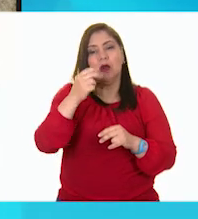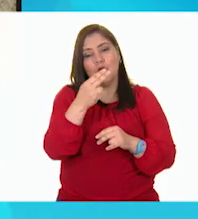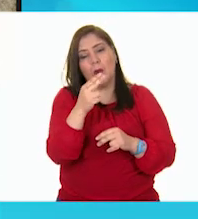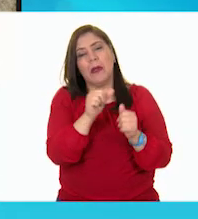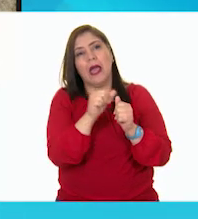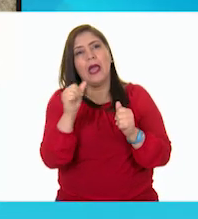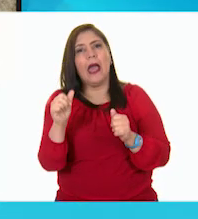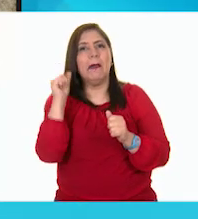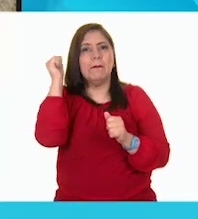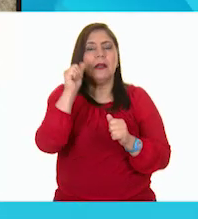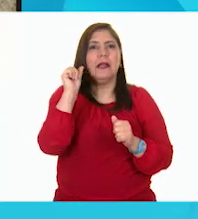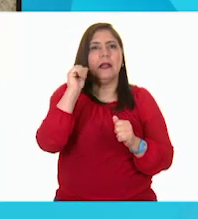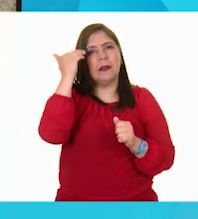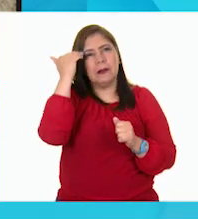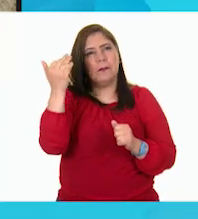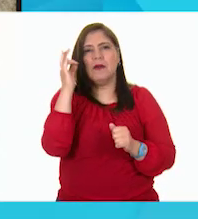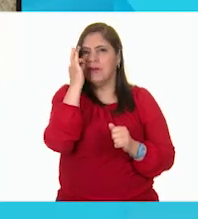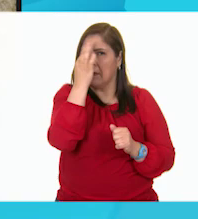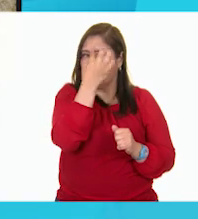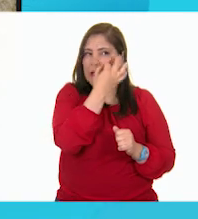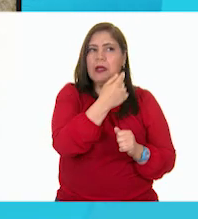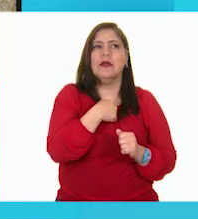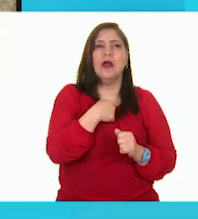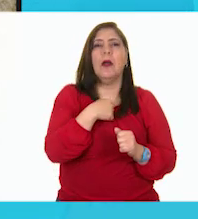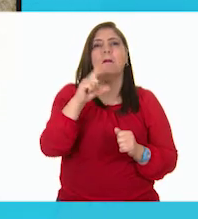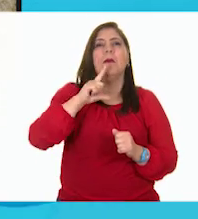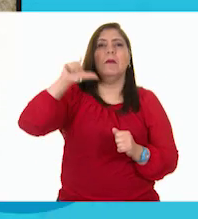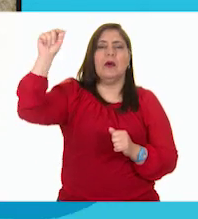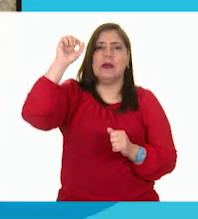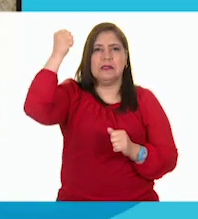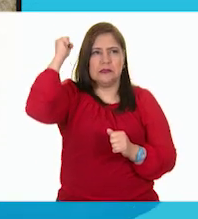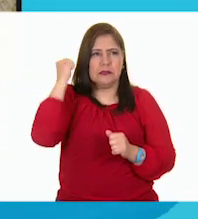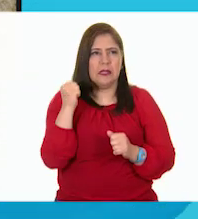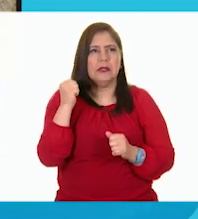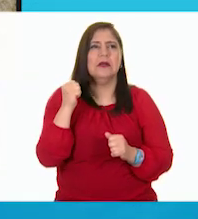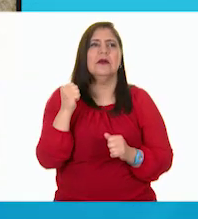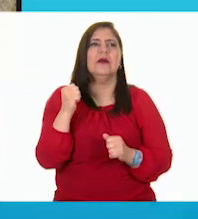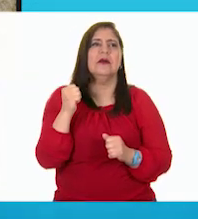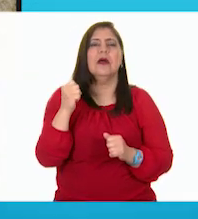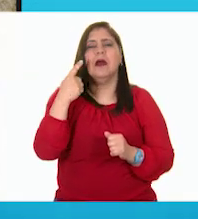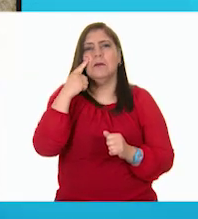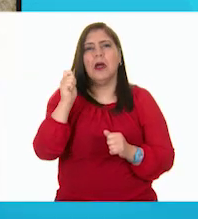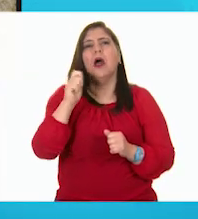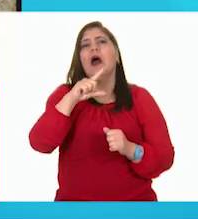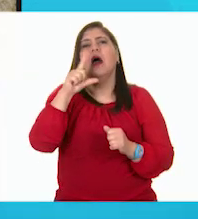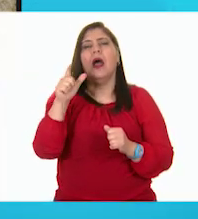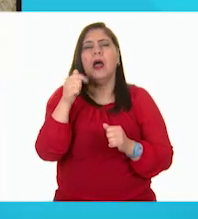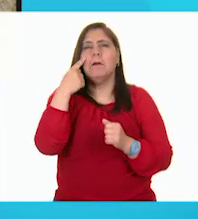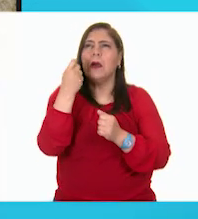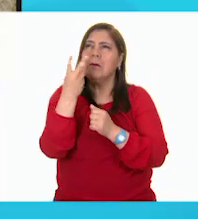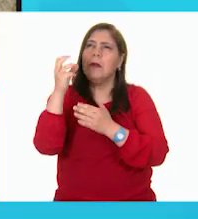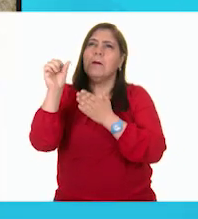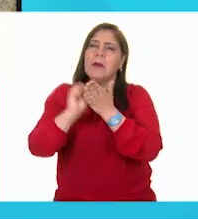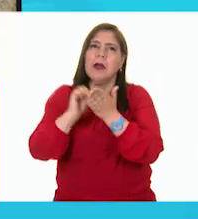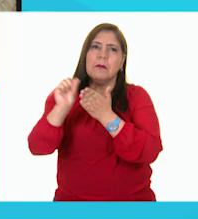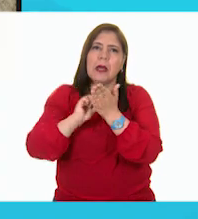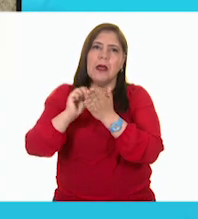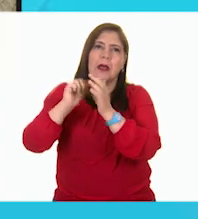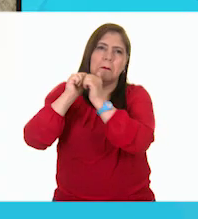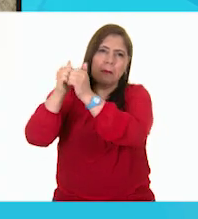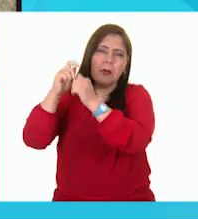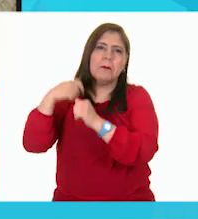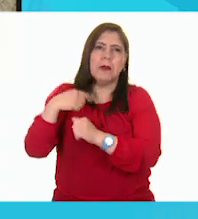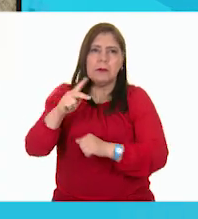abril. Es cuando yo me voy para Sinaloa. Algunos niños regresan a su pueblo los demás meses. Otros se van